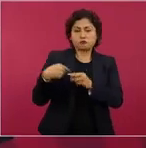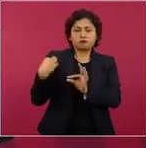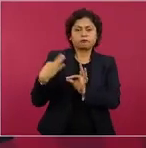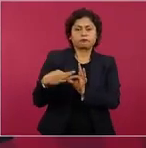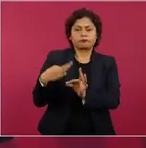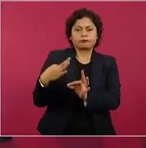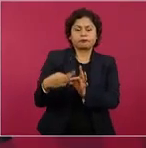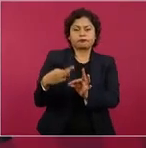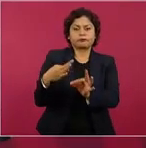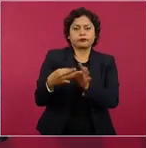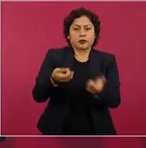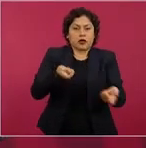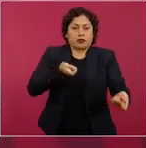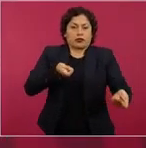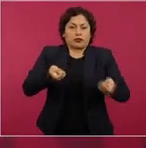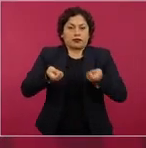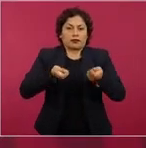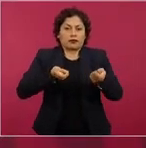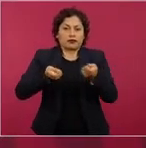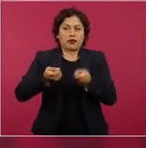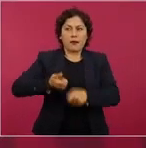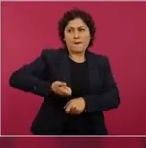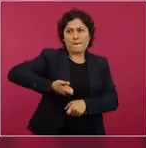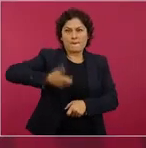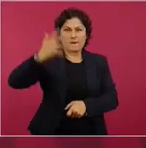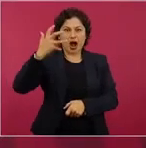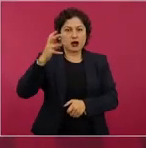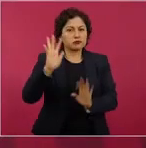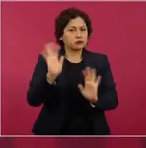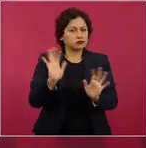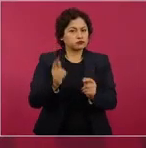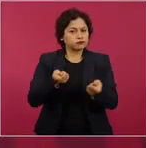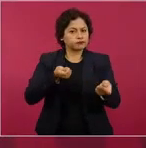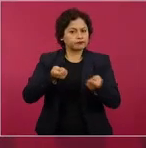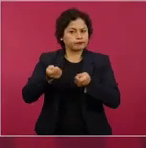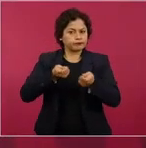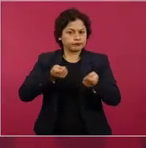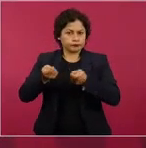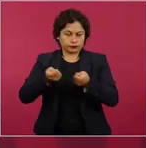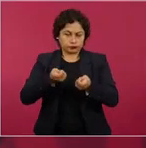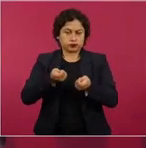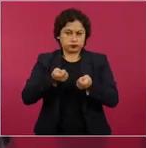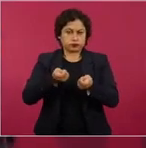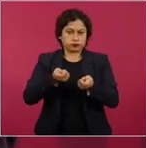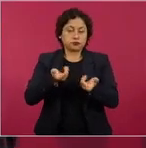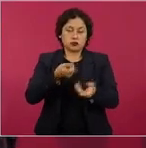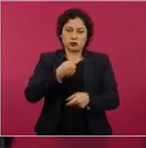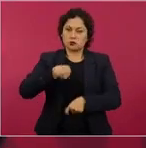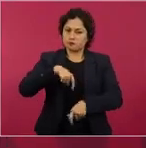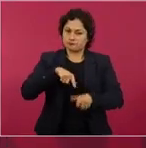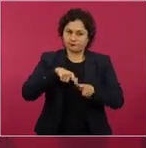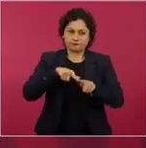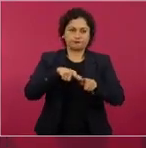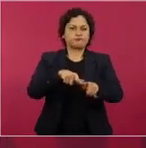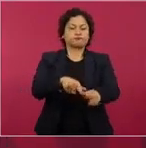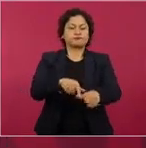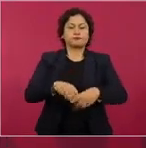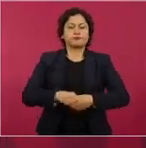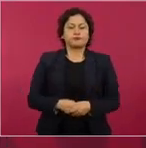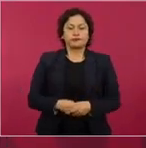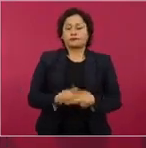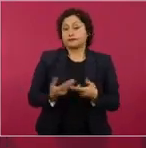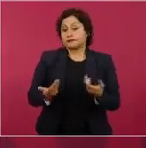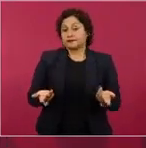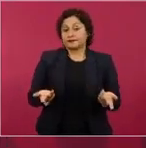aumentar los precios de los combustibles y vamos a seguir cumpliendo. Entonces,